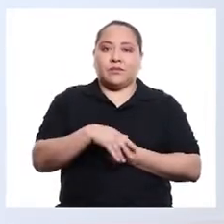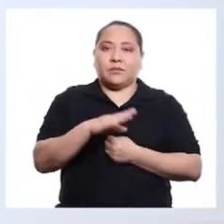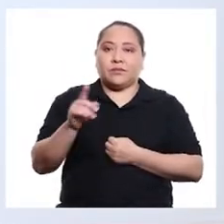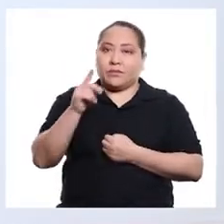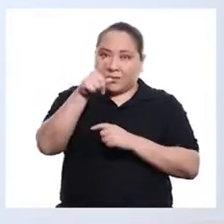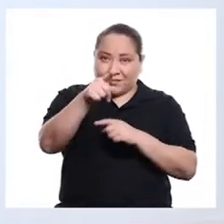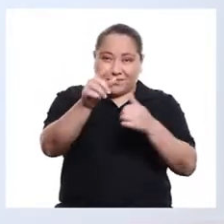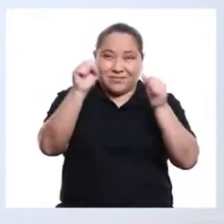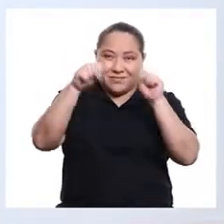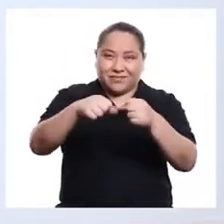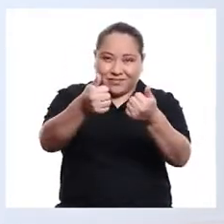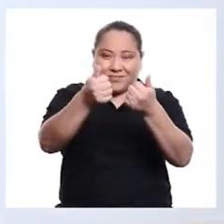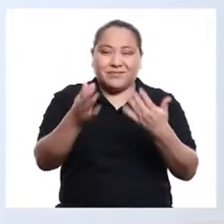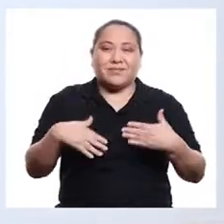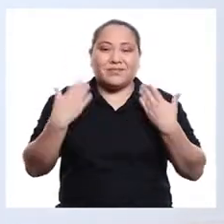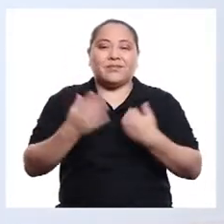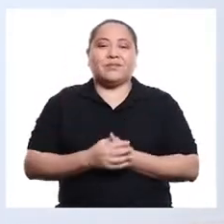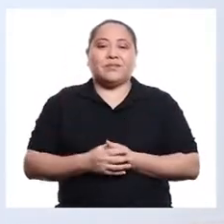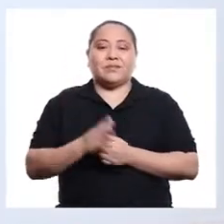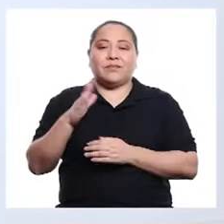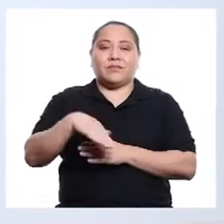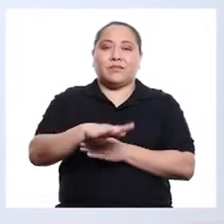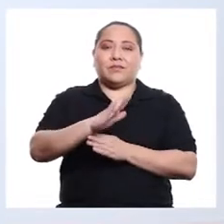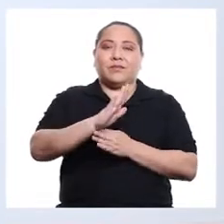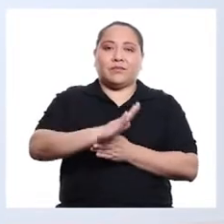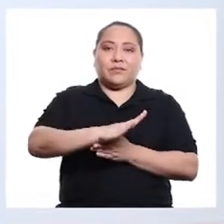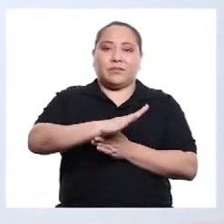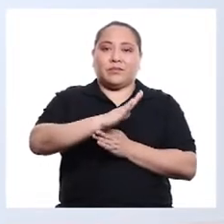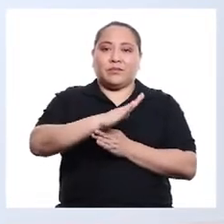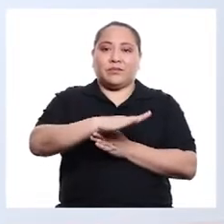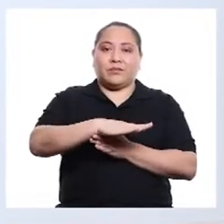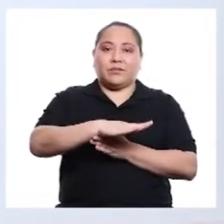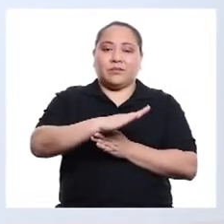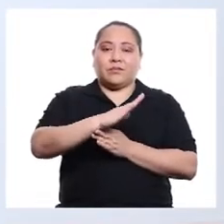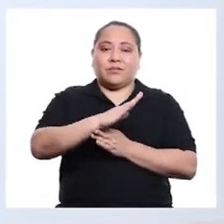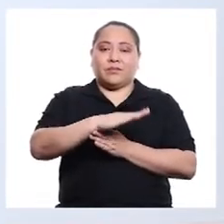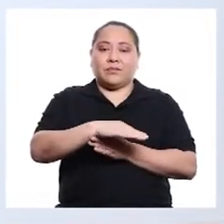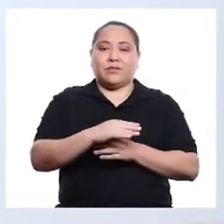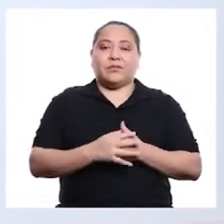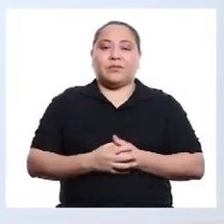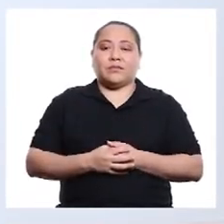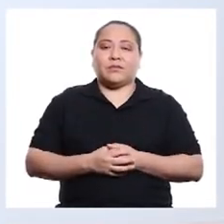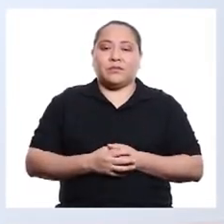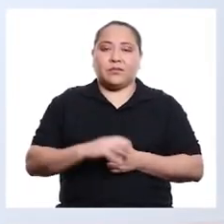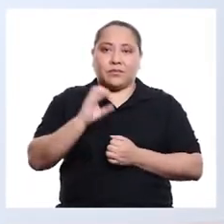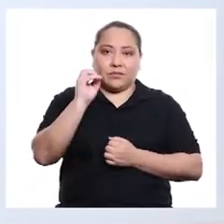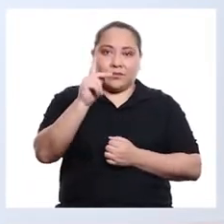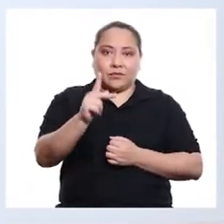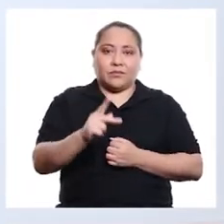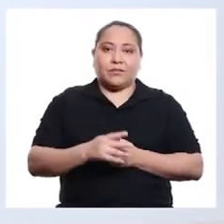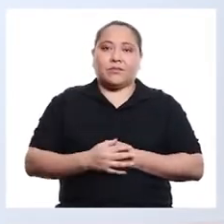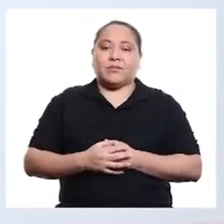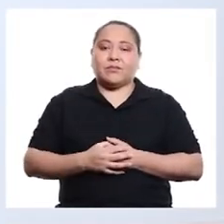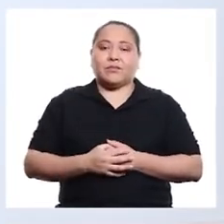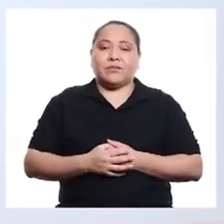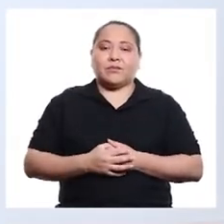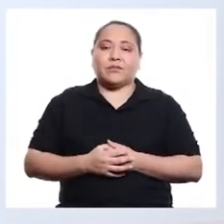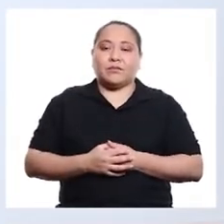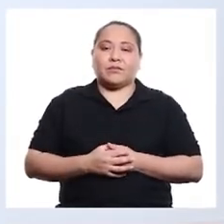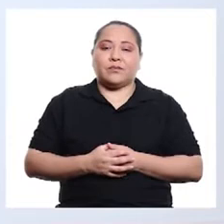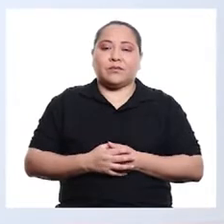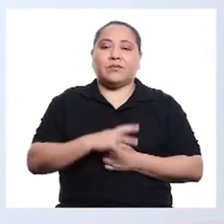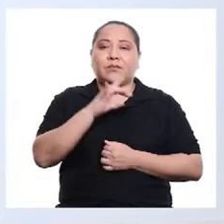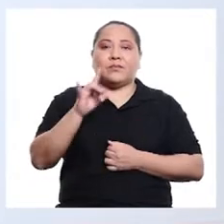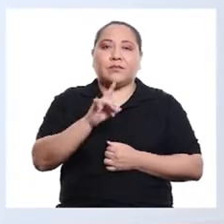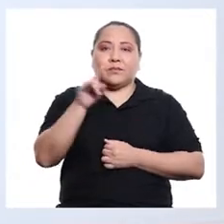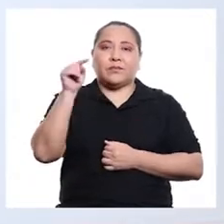lado. Vamos, tú puedes. Arriba y arriba. Muy bien.